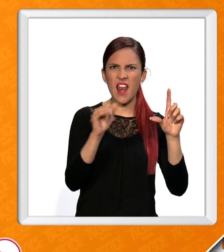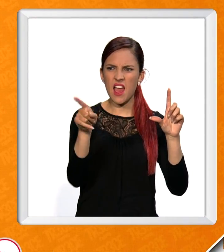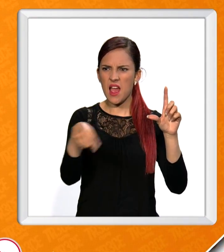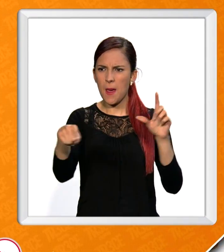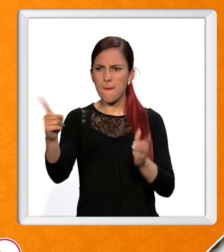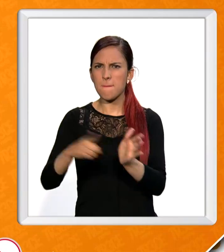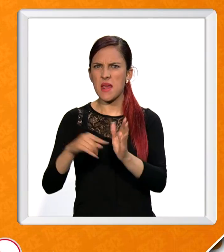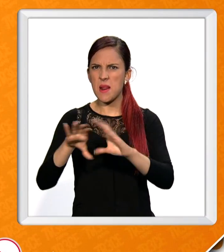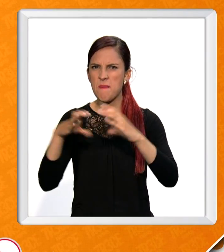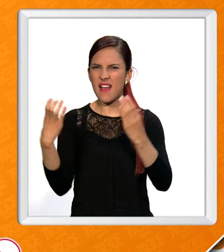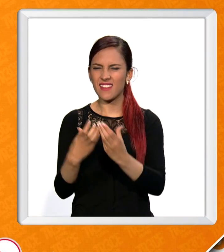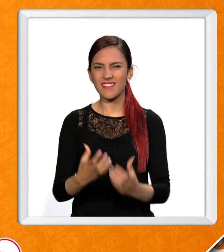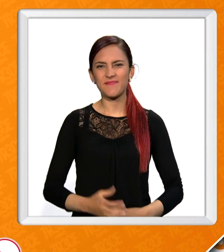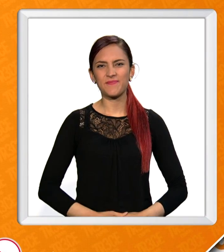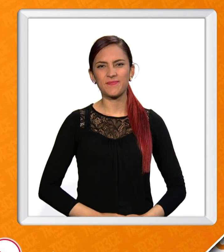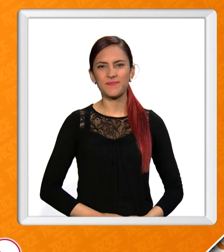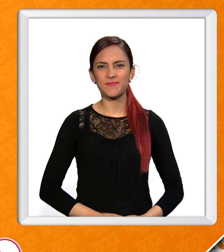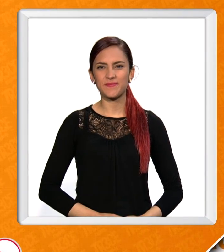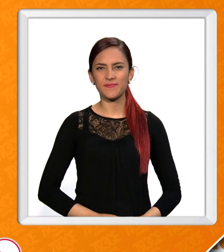mil planetas.